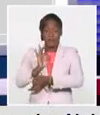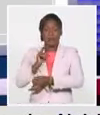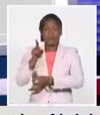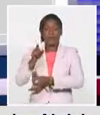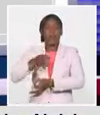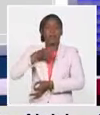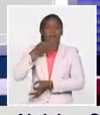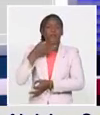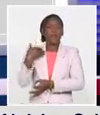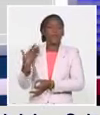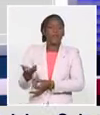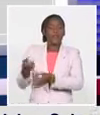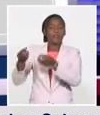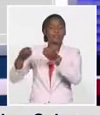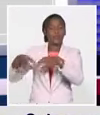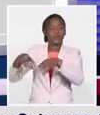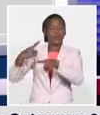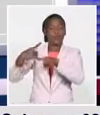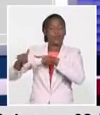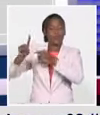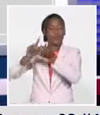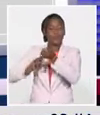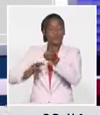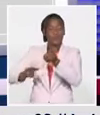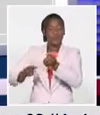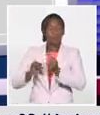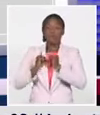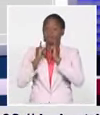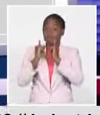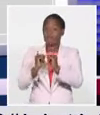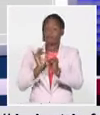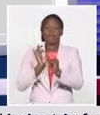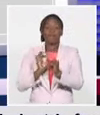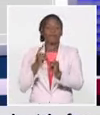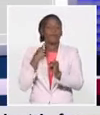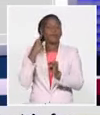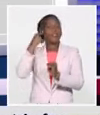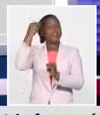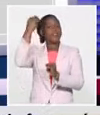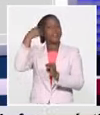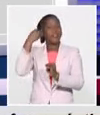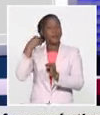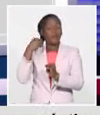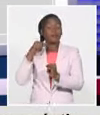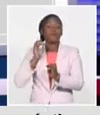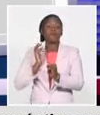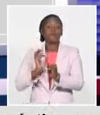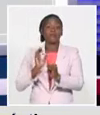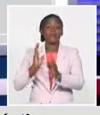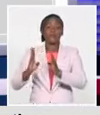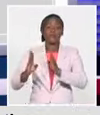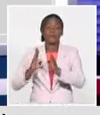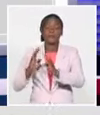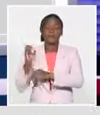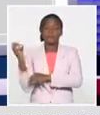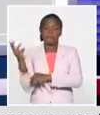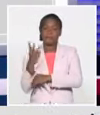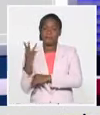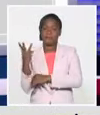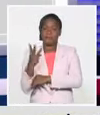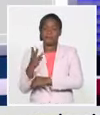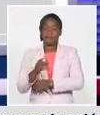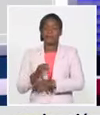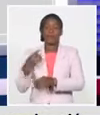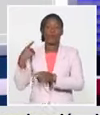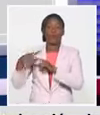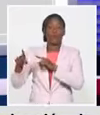sistema informativo de la televisión cubana todo lo que está ocurriendo en torno a esta fase 3 de nuestros candidatos vacunales, Abdala en el